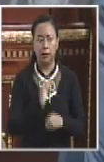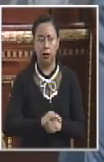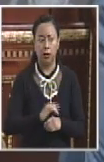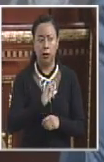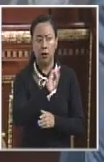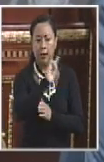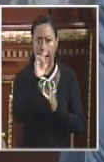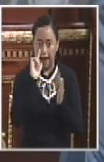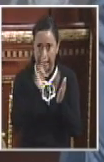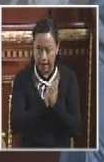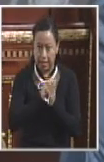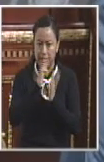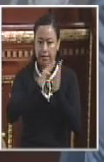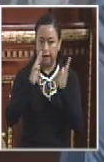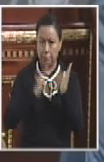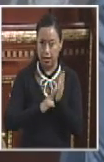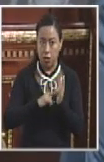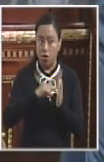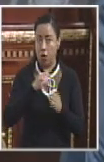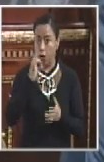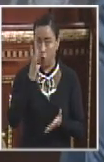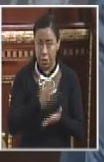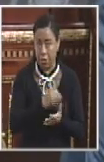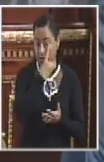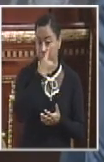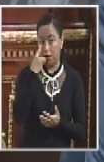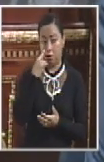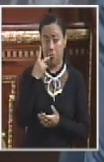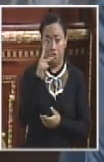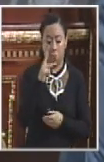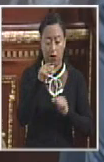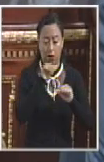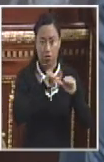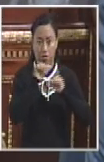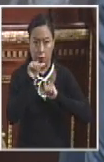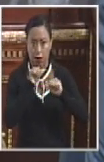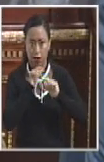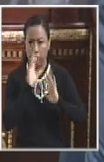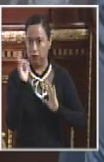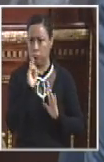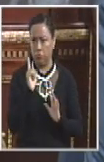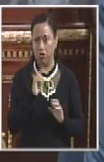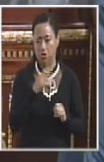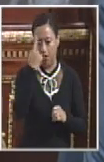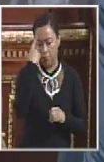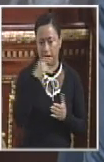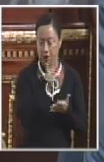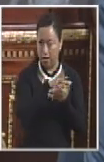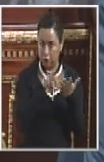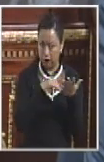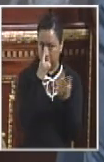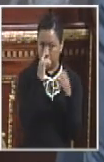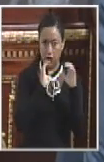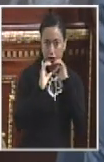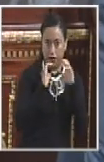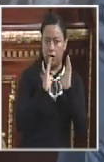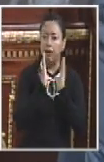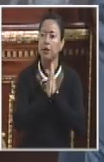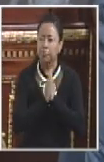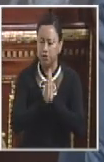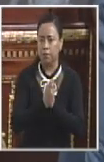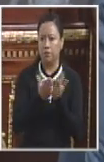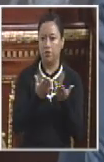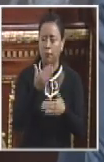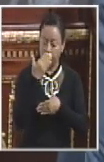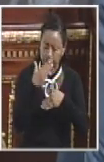y el reglamento y no solo intercambiando puntos de vista a la lectura de un comunicado. Le pido de la manera más